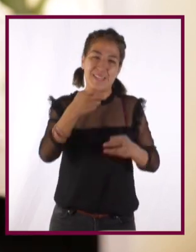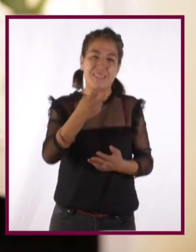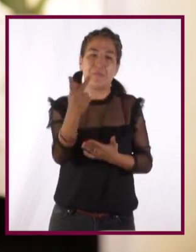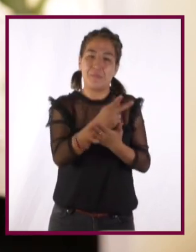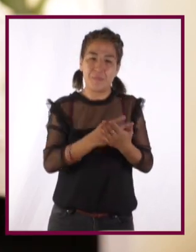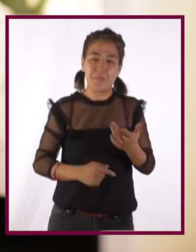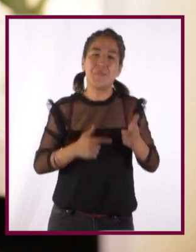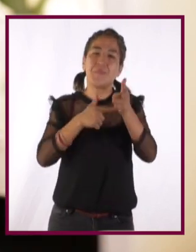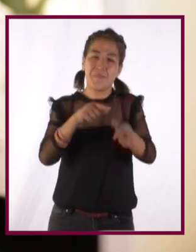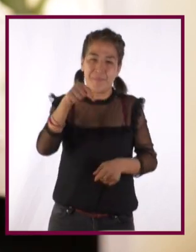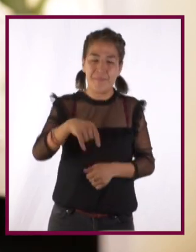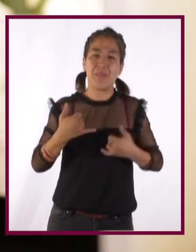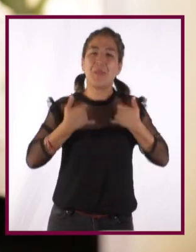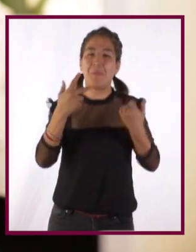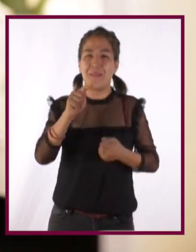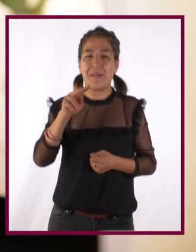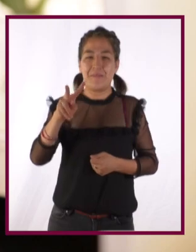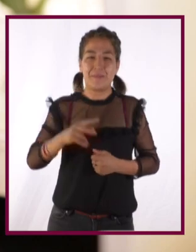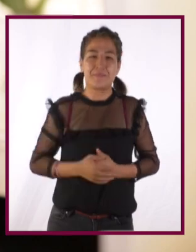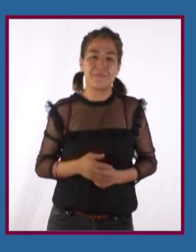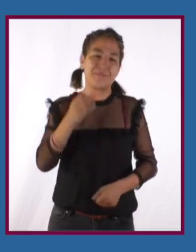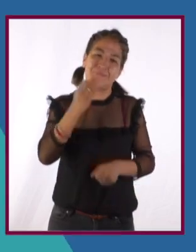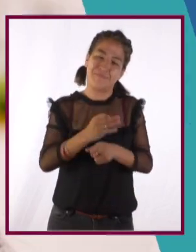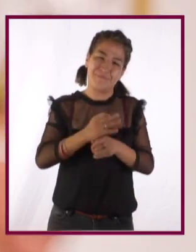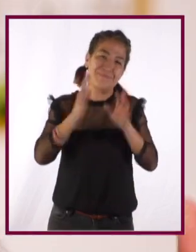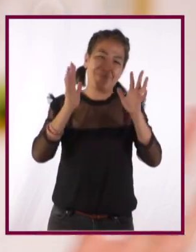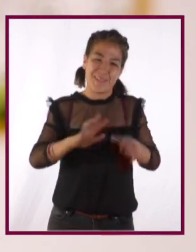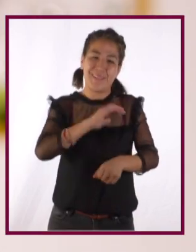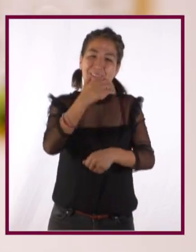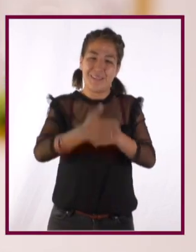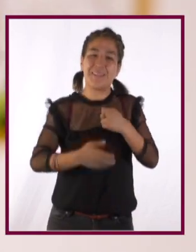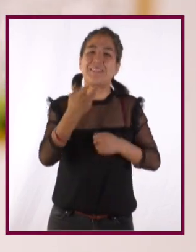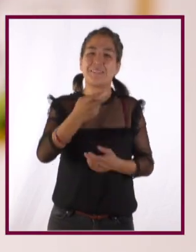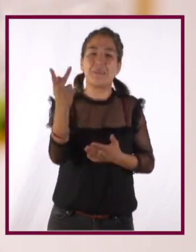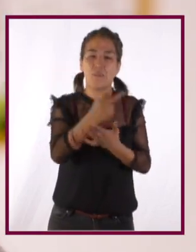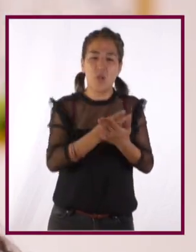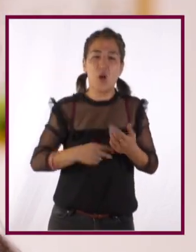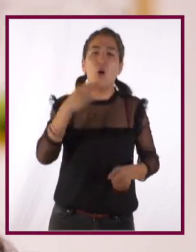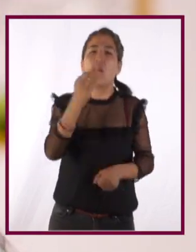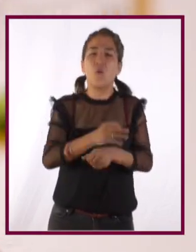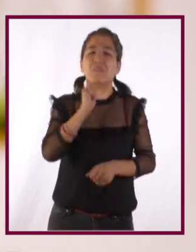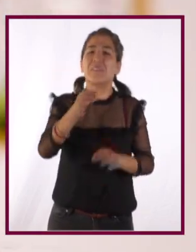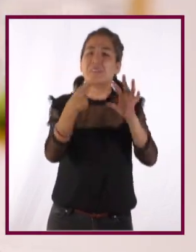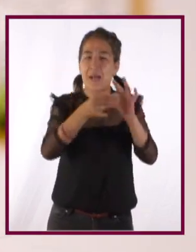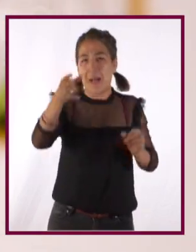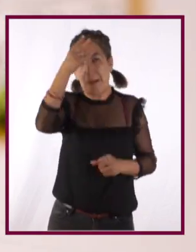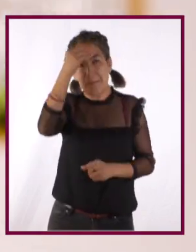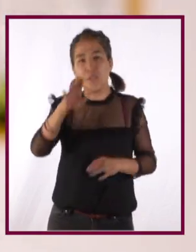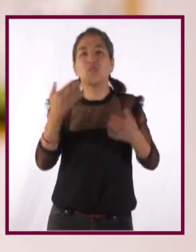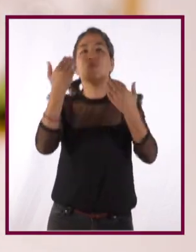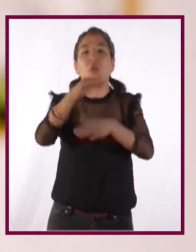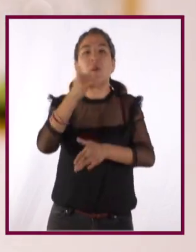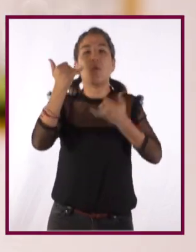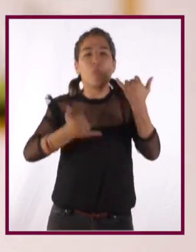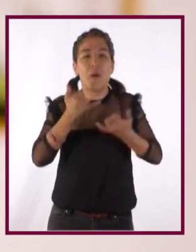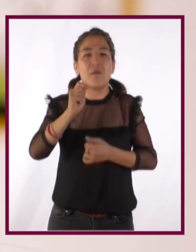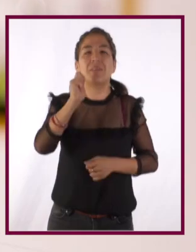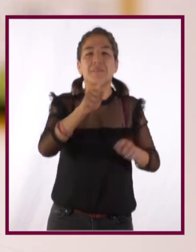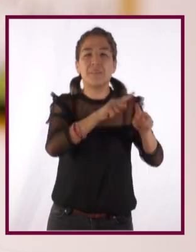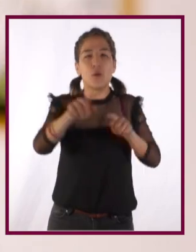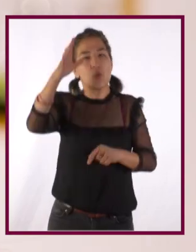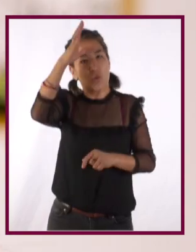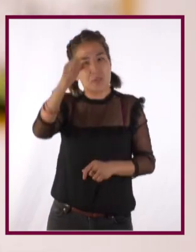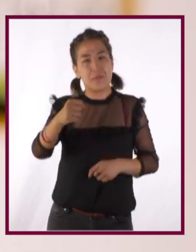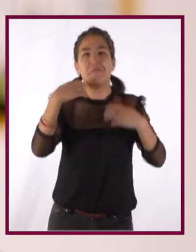del programa y nosotros continuamos en el set de Jóvenes en Tema. Hemos llegado al final de nuestro programa. En este episodio aprendimos un juego basado